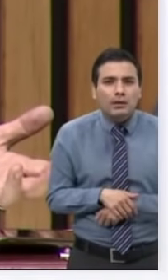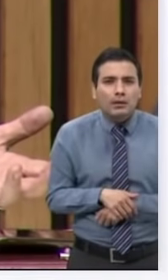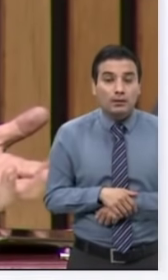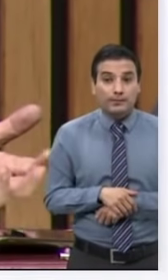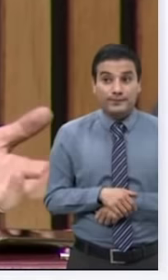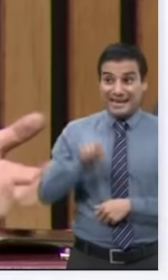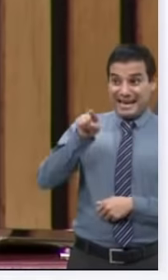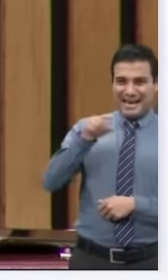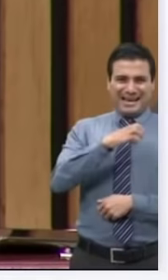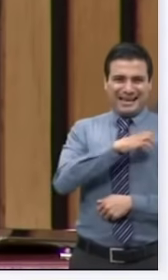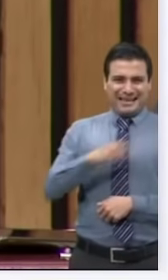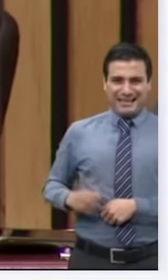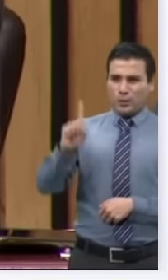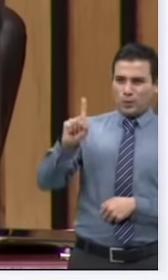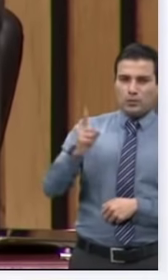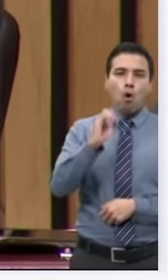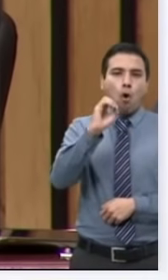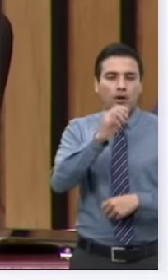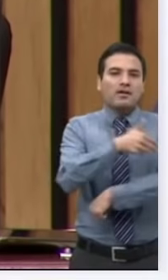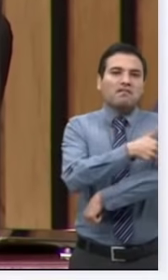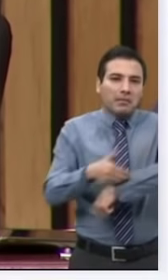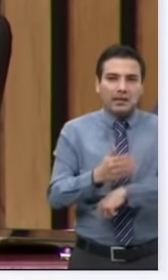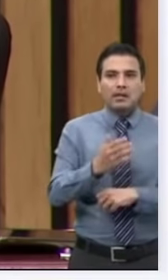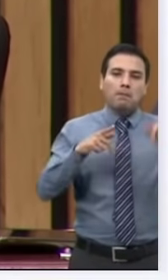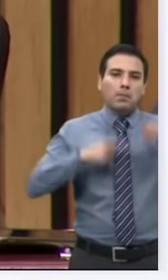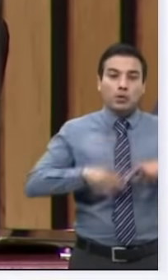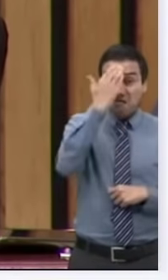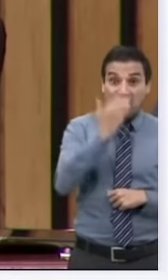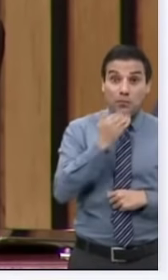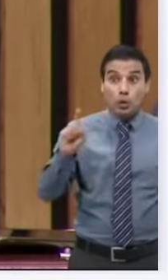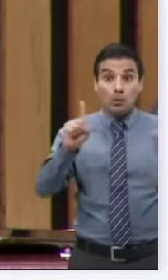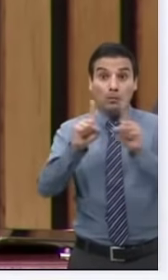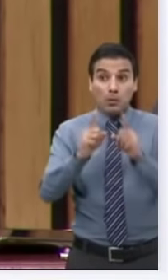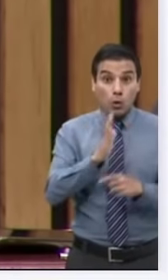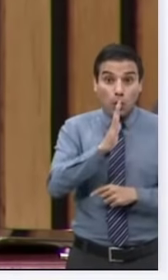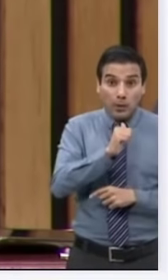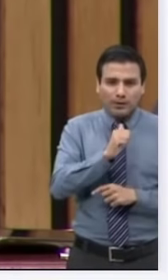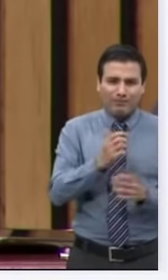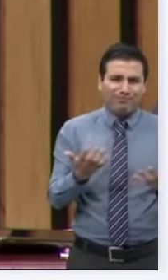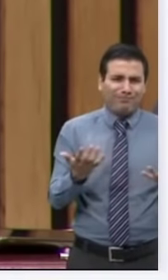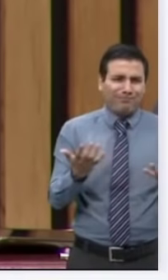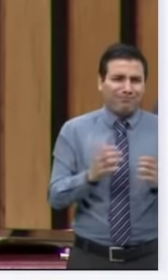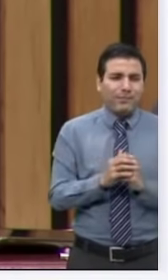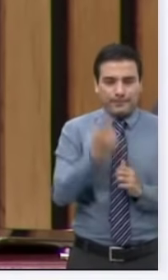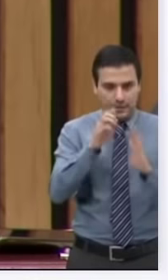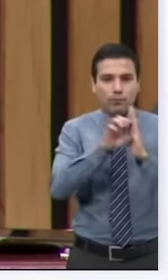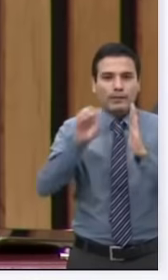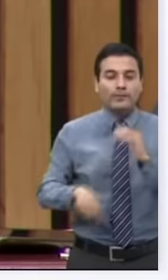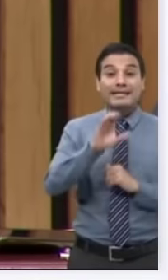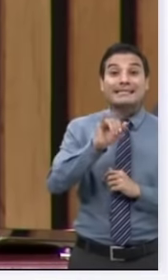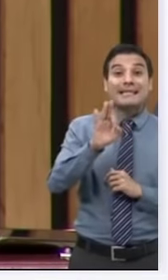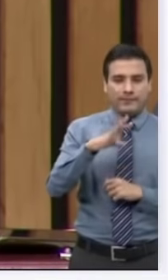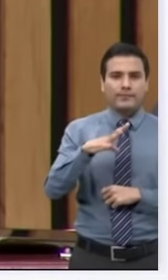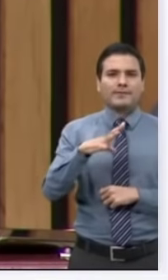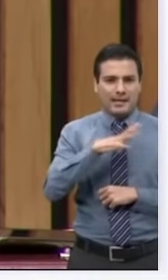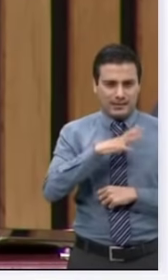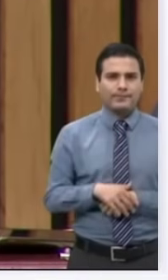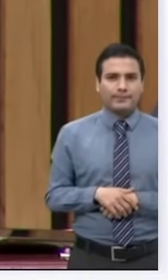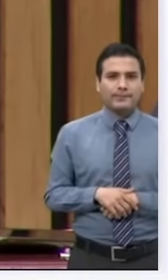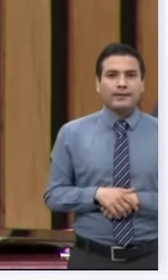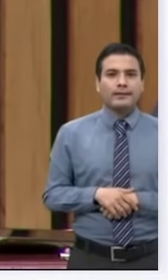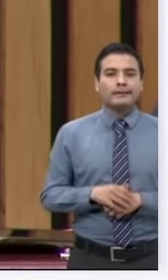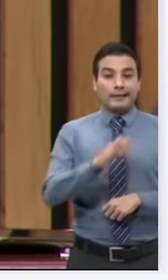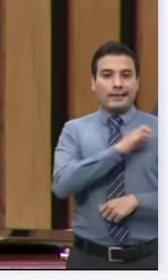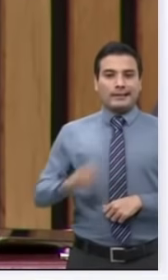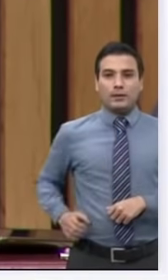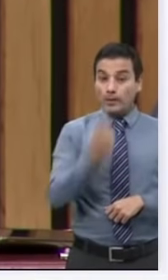un simpatizante muy cercano o alguien famoso a ver los espectaculares de la campaña que están reportados en el cif tienen la mitad del rostro del candidato y